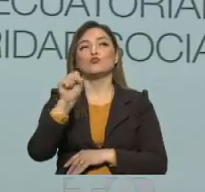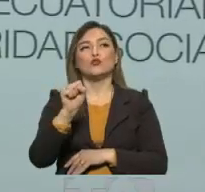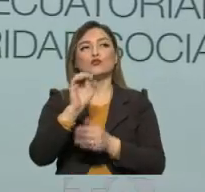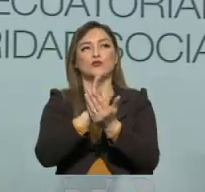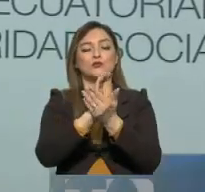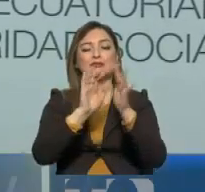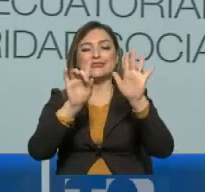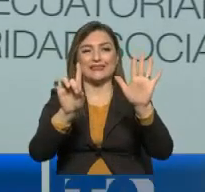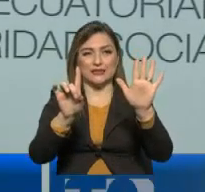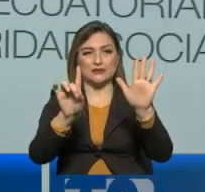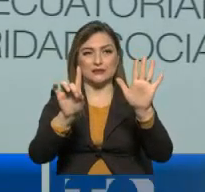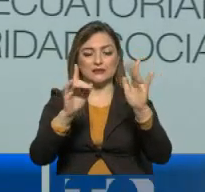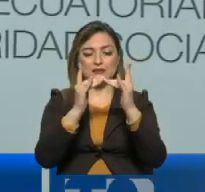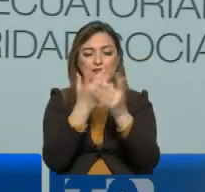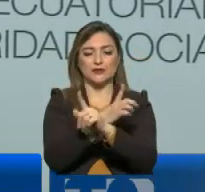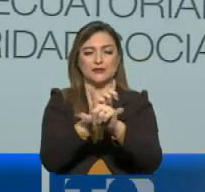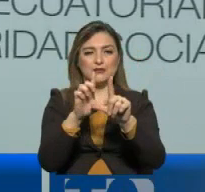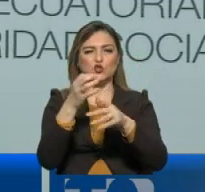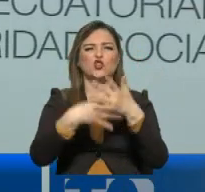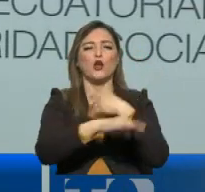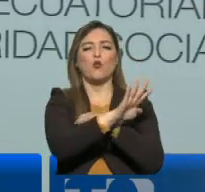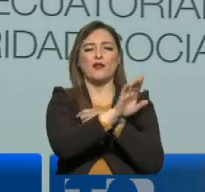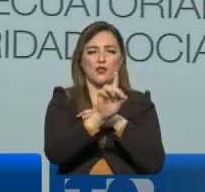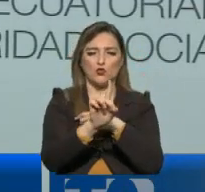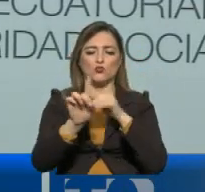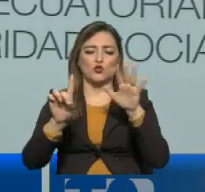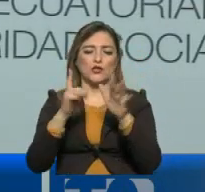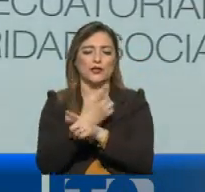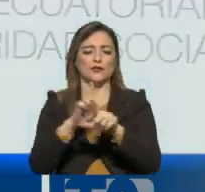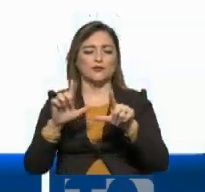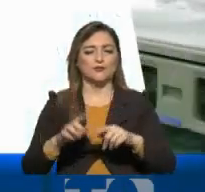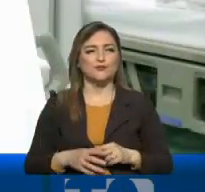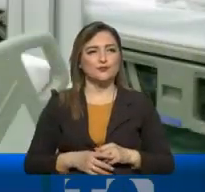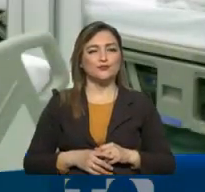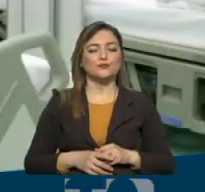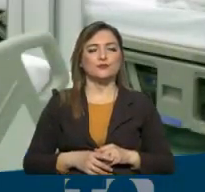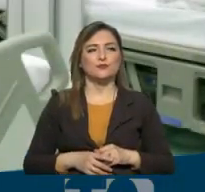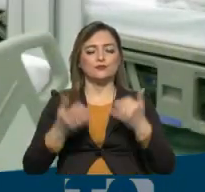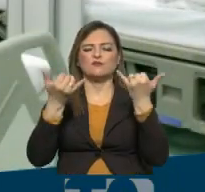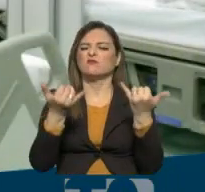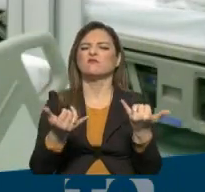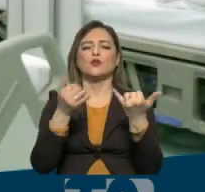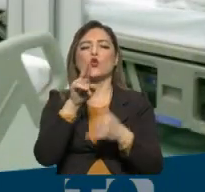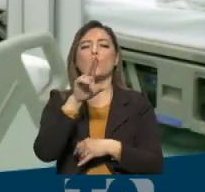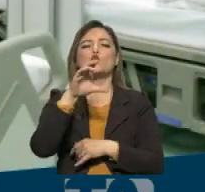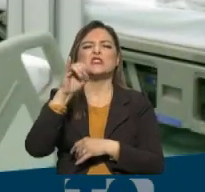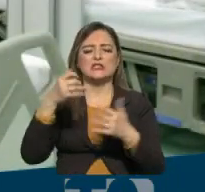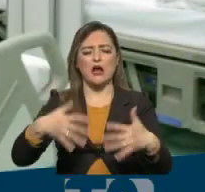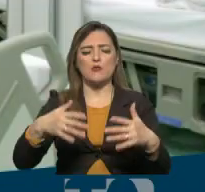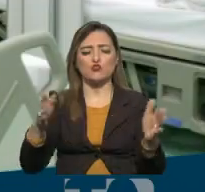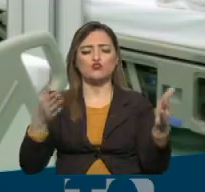las 41 camas designadas dentro de nuestra unidad de cuidados intensivos, tenemos 6 disponibles. La ocupación actual de la SUSI en Guayaquil